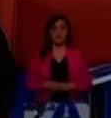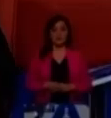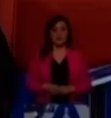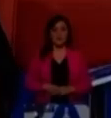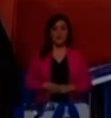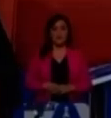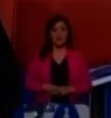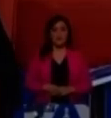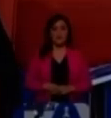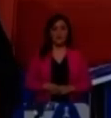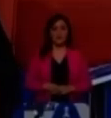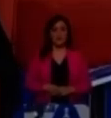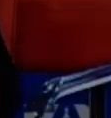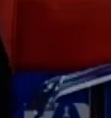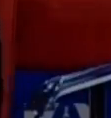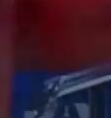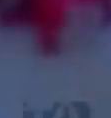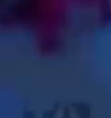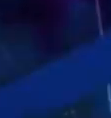más información. Quédese con nosotros.